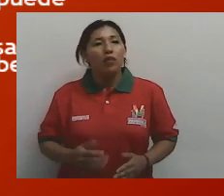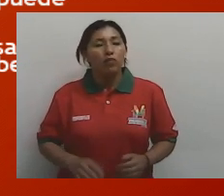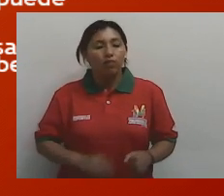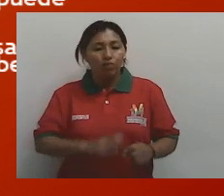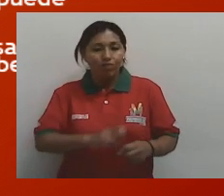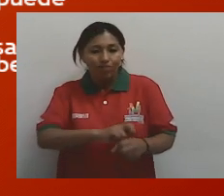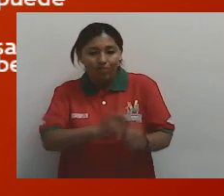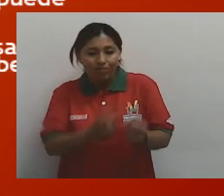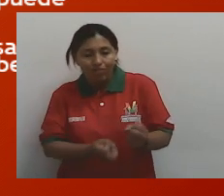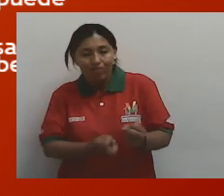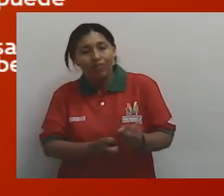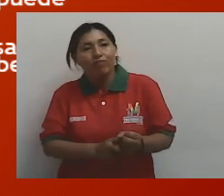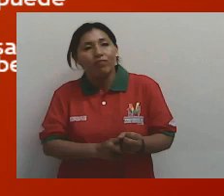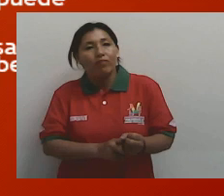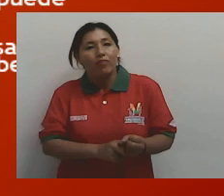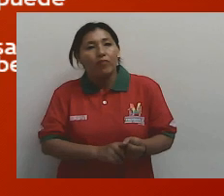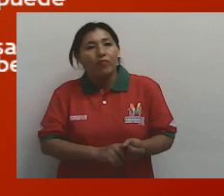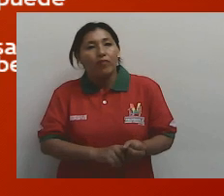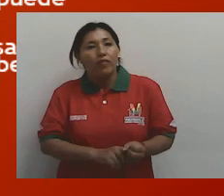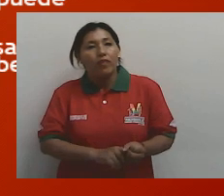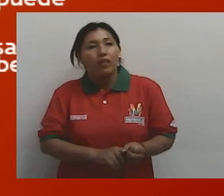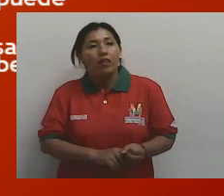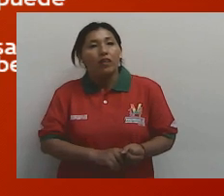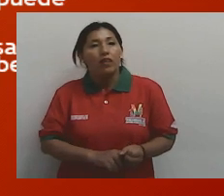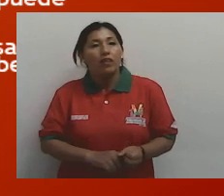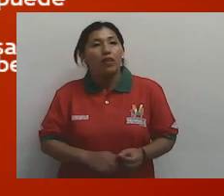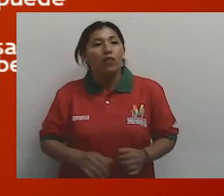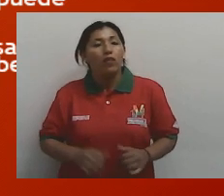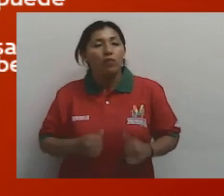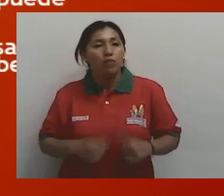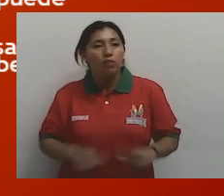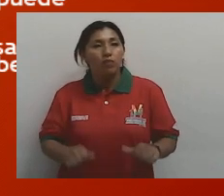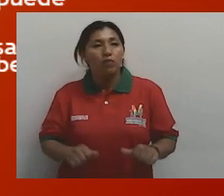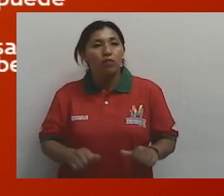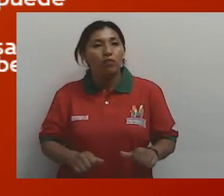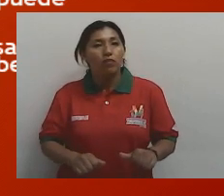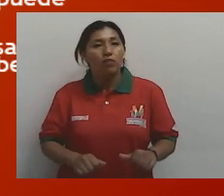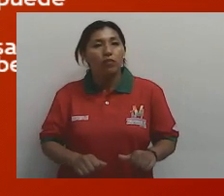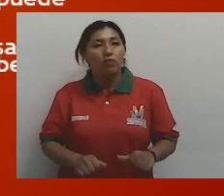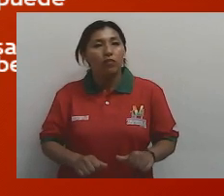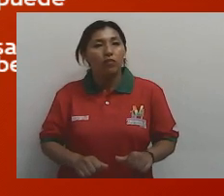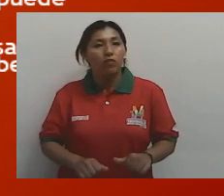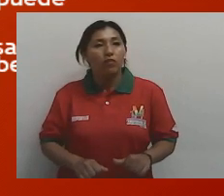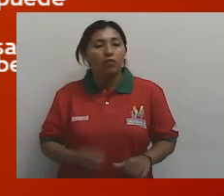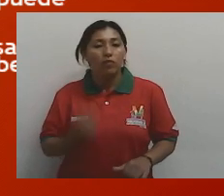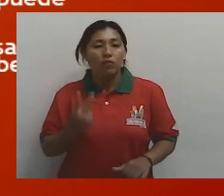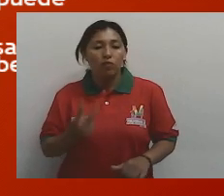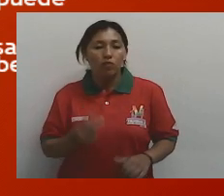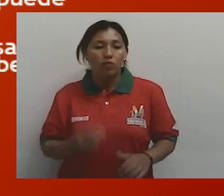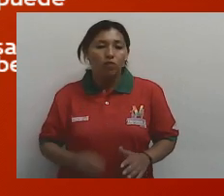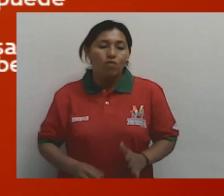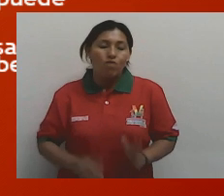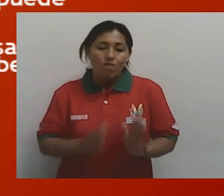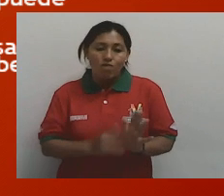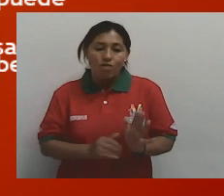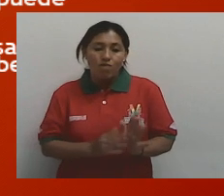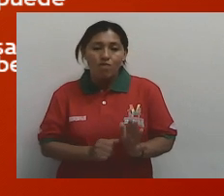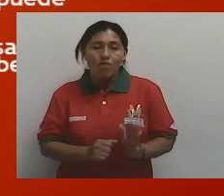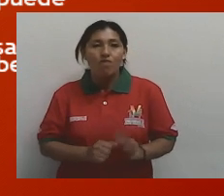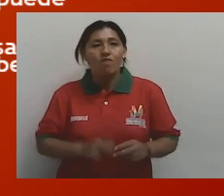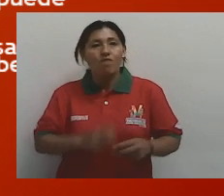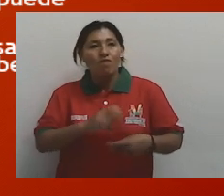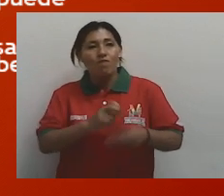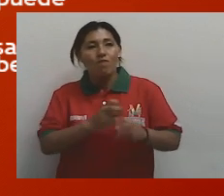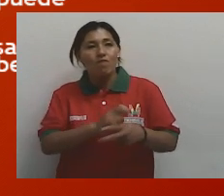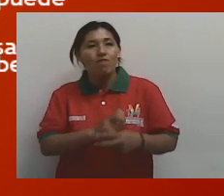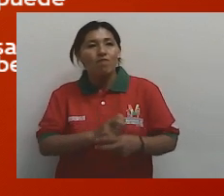lesión, ¿sí? O también que hayan sido sacados por 2 faltas técnicas.